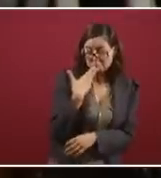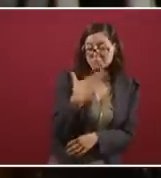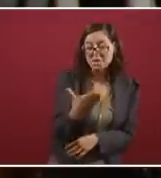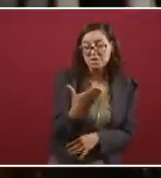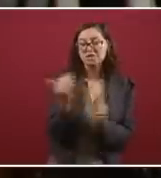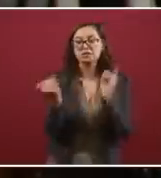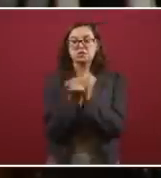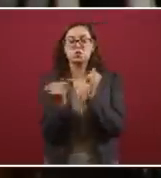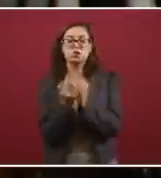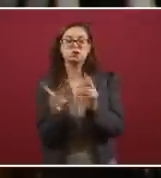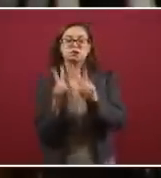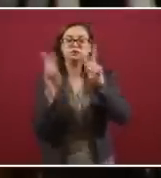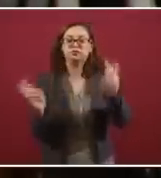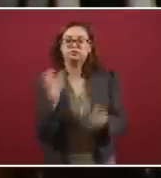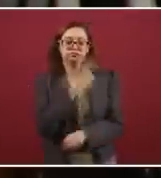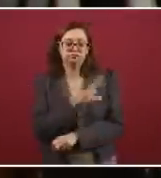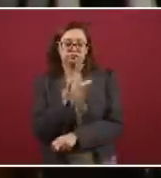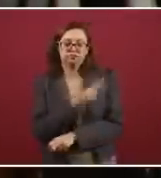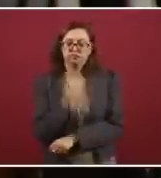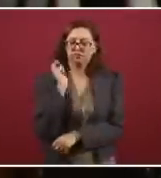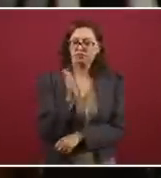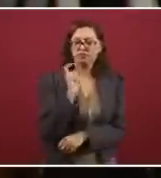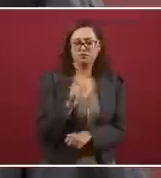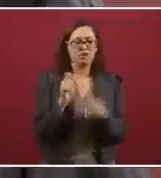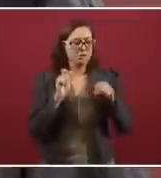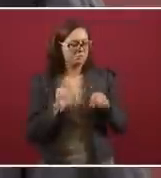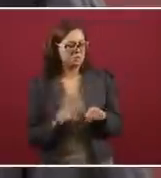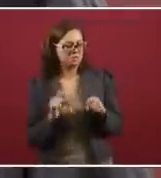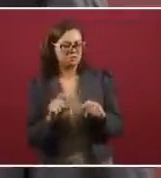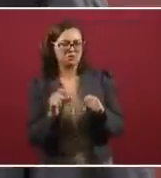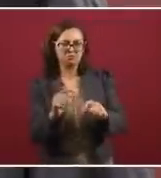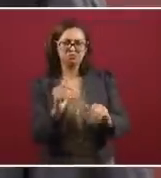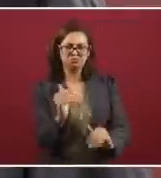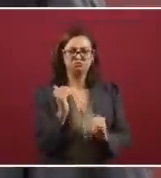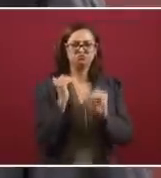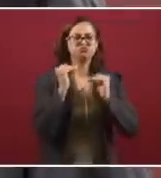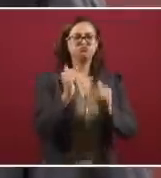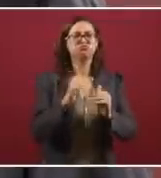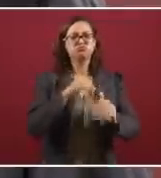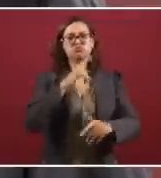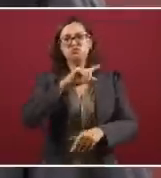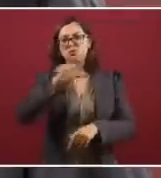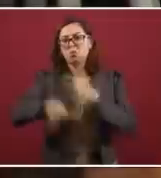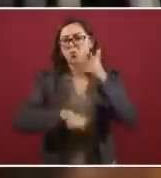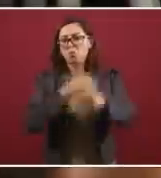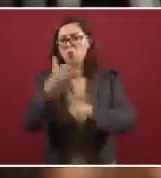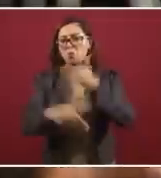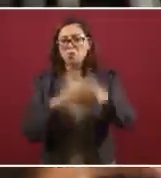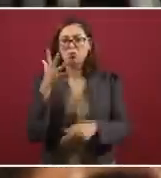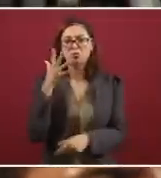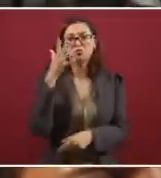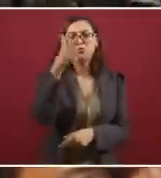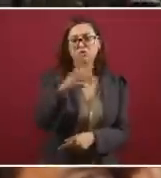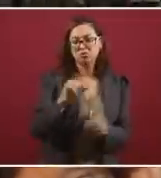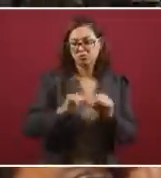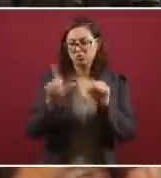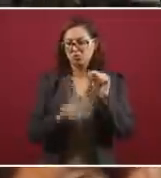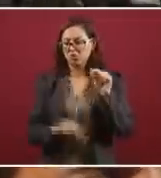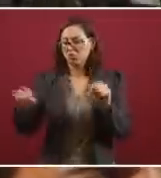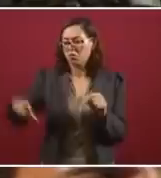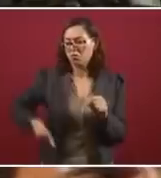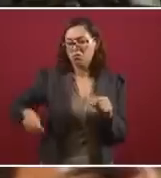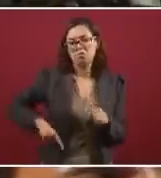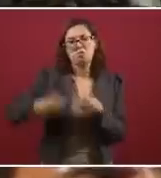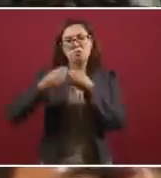de que se establecieran tarifas fijas no implica a la larga una pérdida para el Estado mexicano, hay una versión